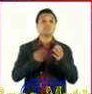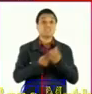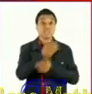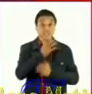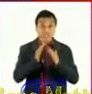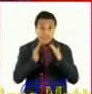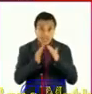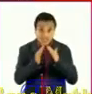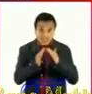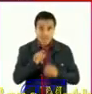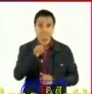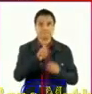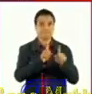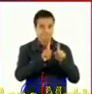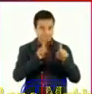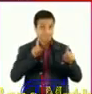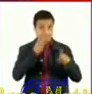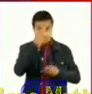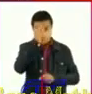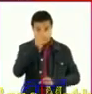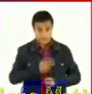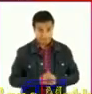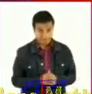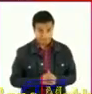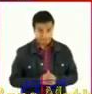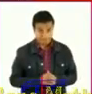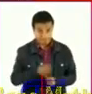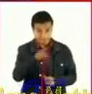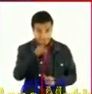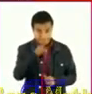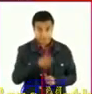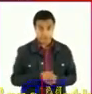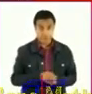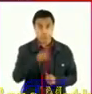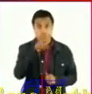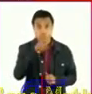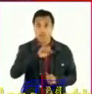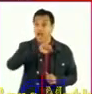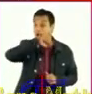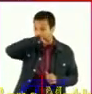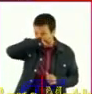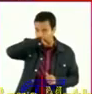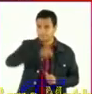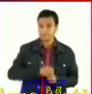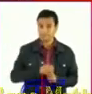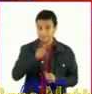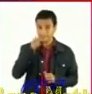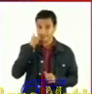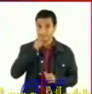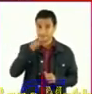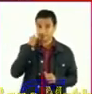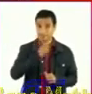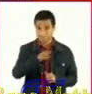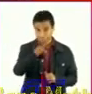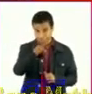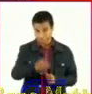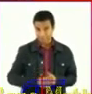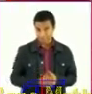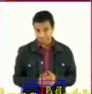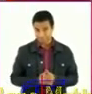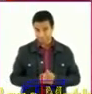salgan, mantener su sana distancia y si estornudan, cúbranse la nariz con la parte interna del